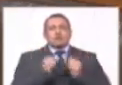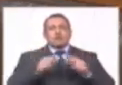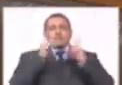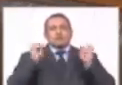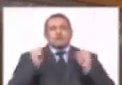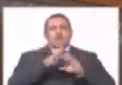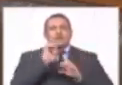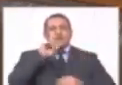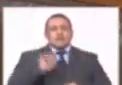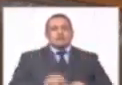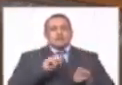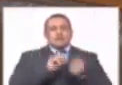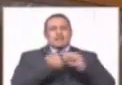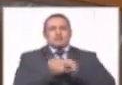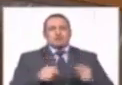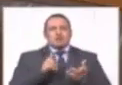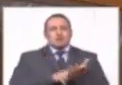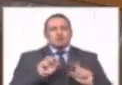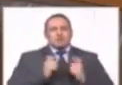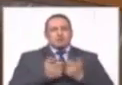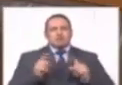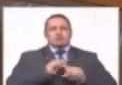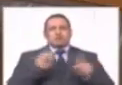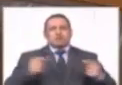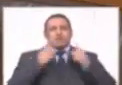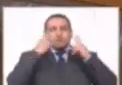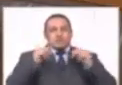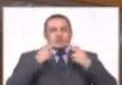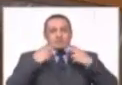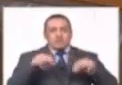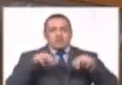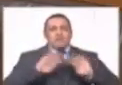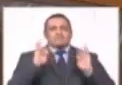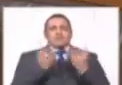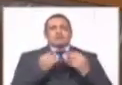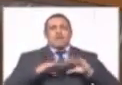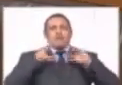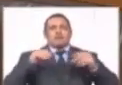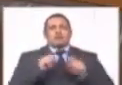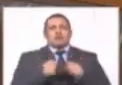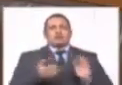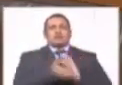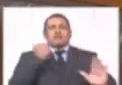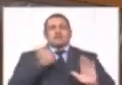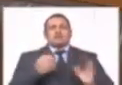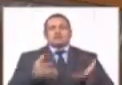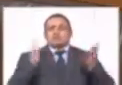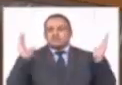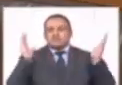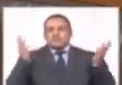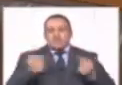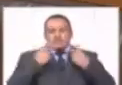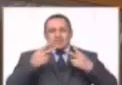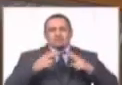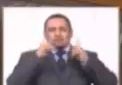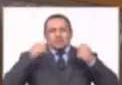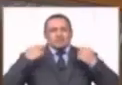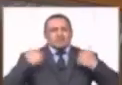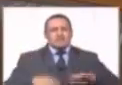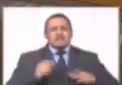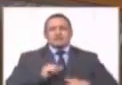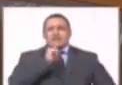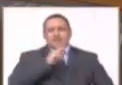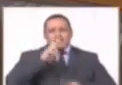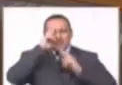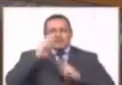agenda reforma de pensiones en la Comisión de Economía y no, desperté y de la nada estábamos en el pleno discutiendo el retiro. Señor presidente, este es un tema que sería una